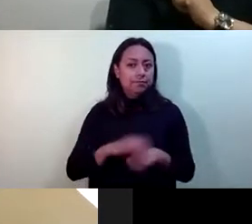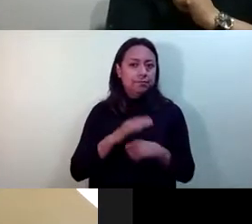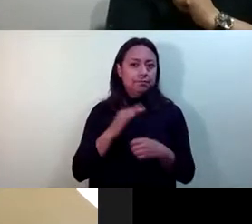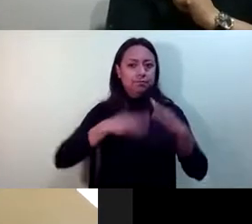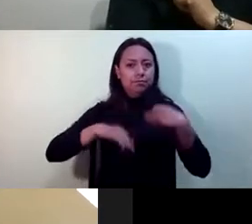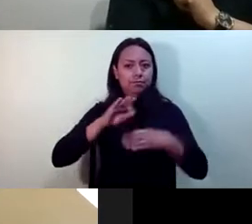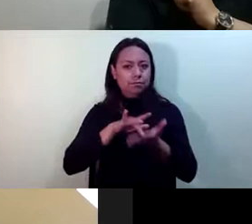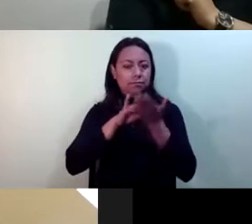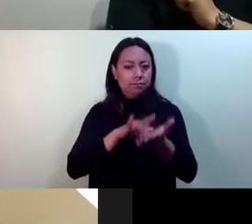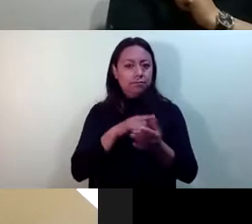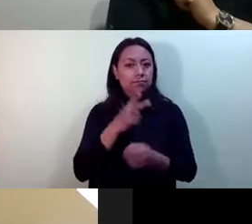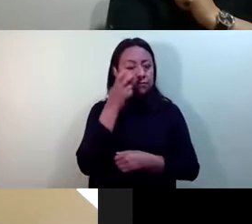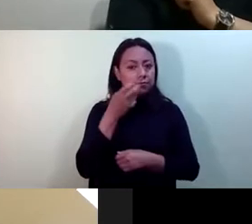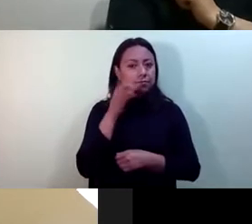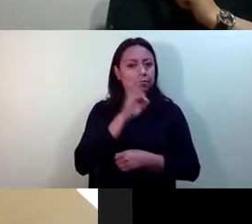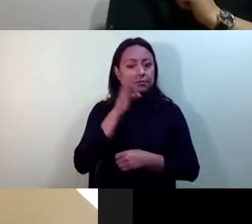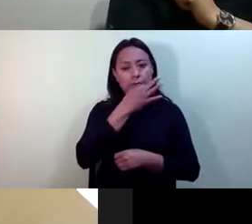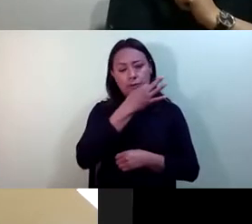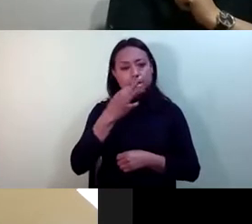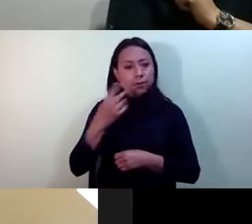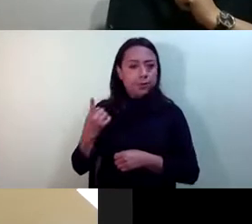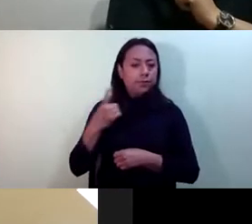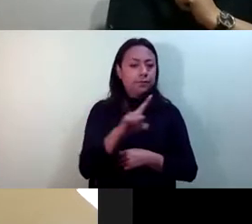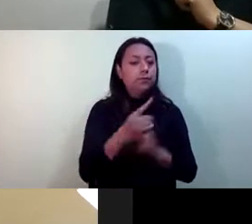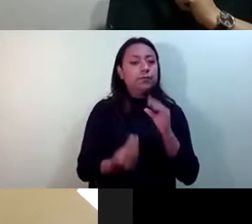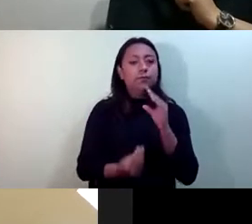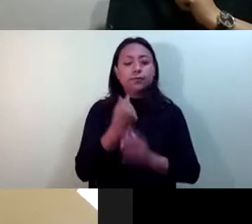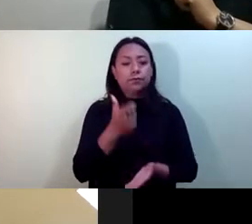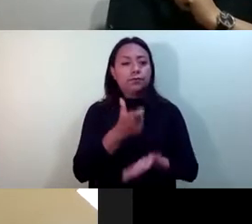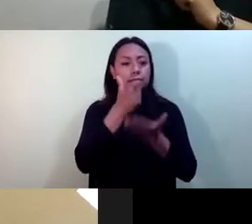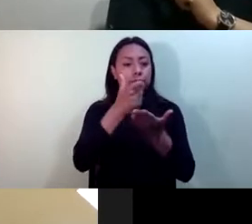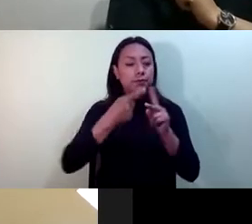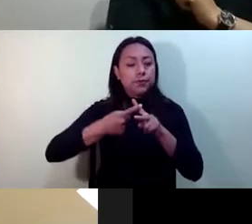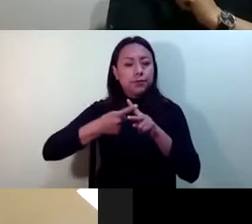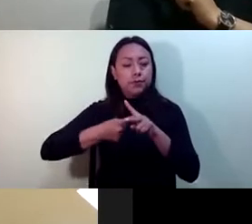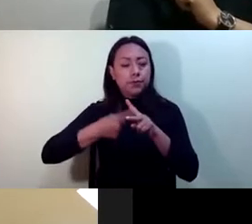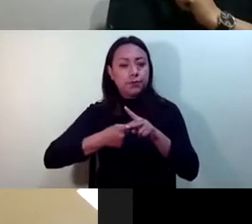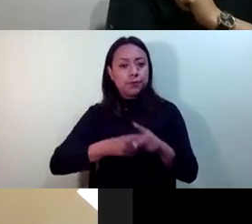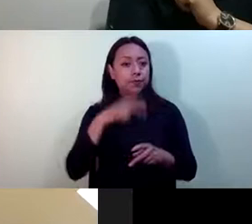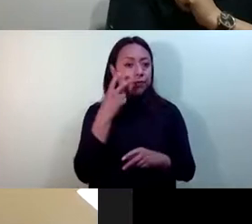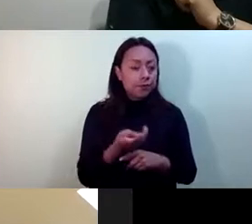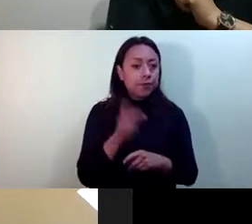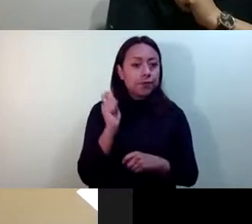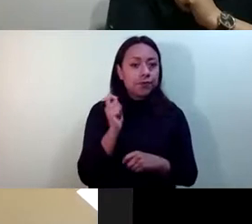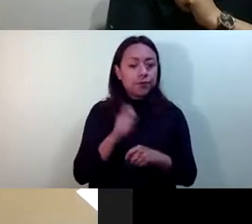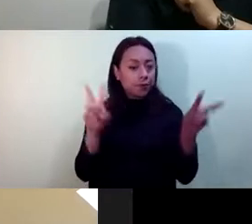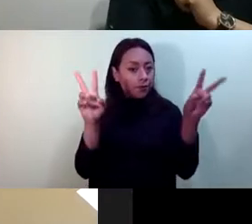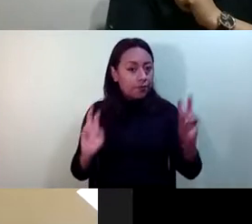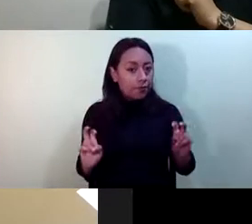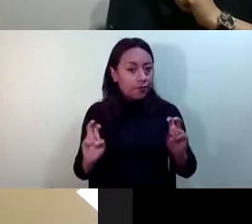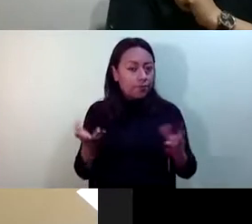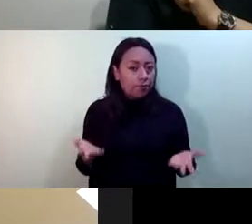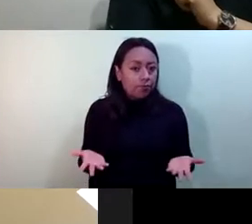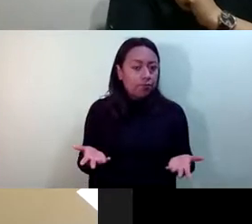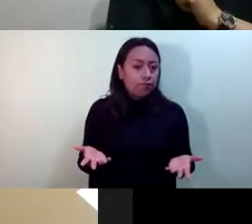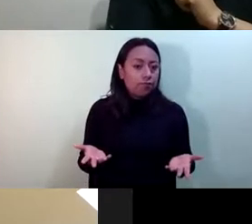publicado el decreto del nuevo presupuesto y ya no hubiera habido materia de